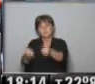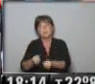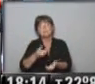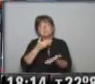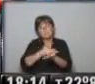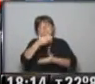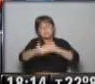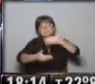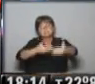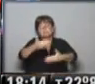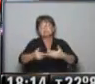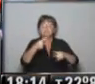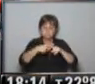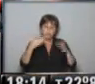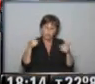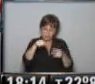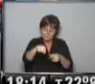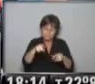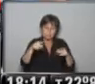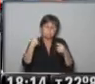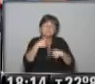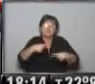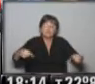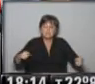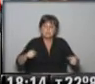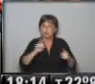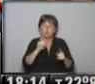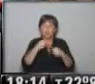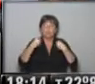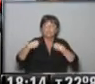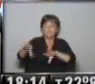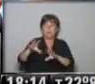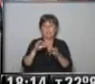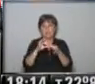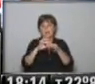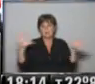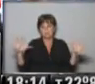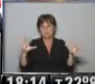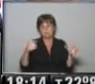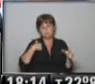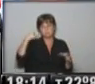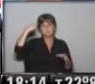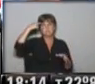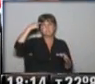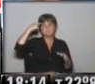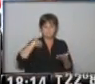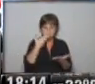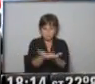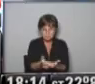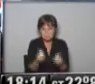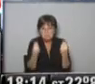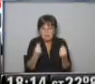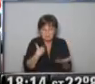Entonces, por eso no lo deja en libertad a la persona anterior. Nosotros, tomando ese fallo, me parece totalmente ridículo presentar